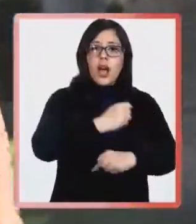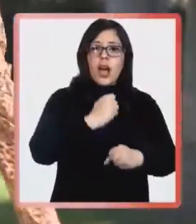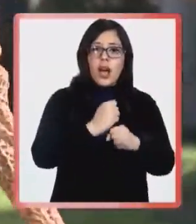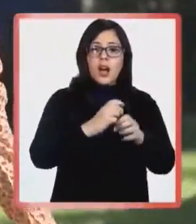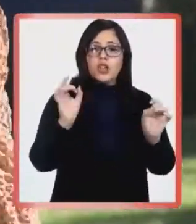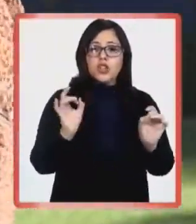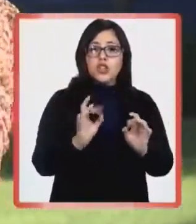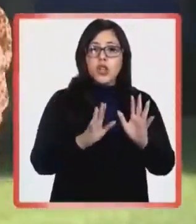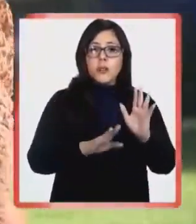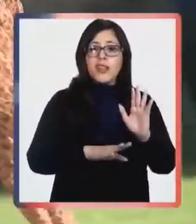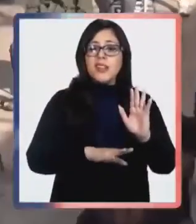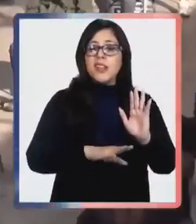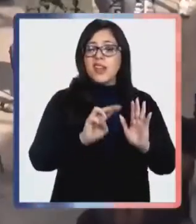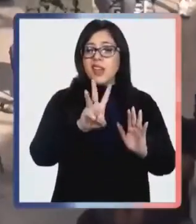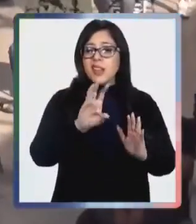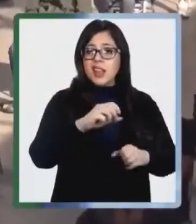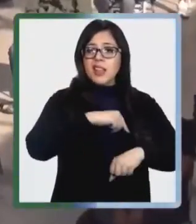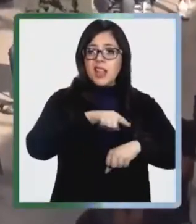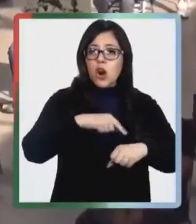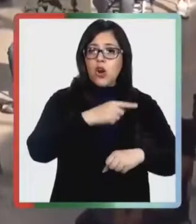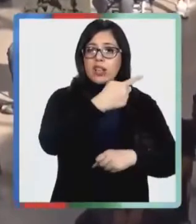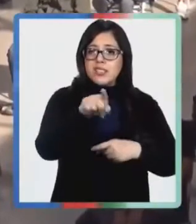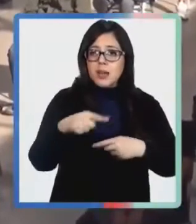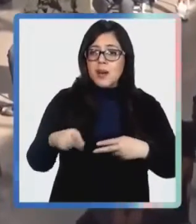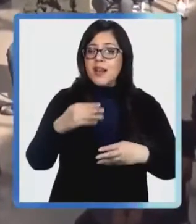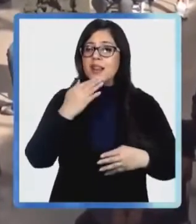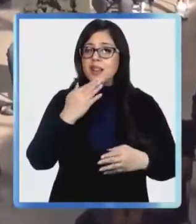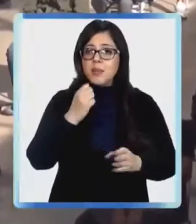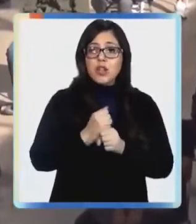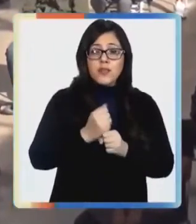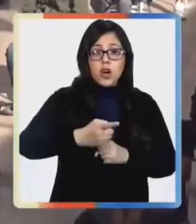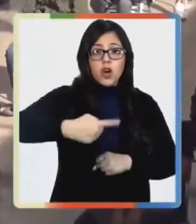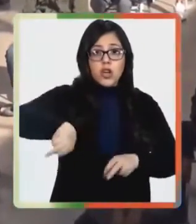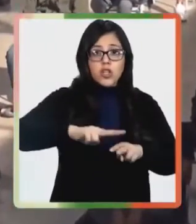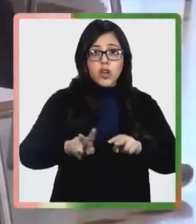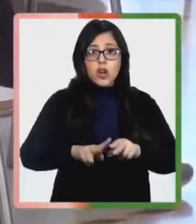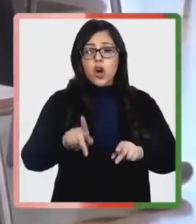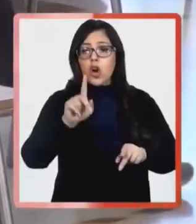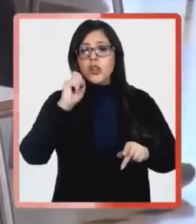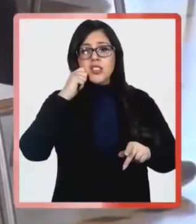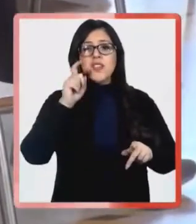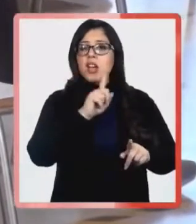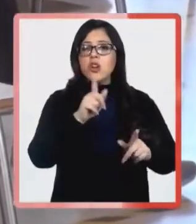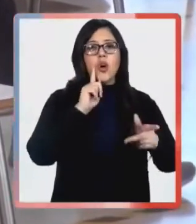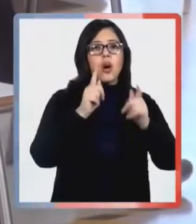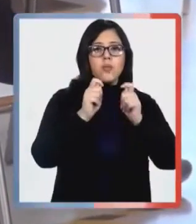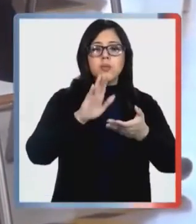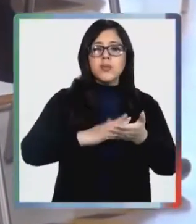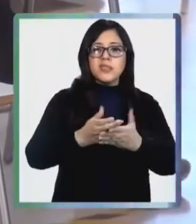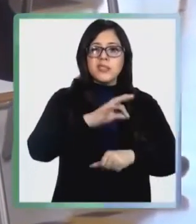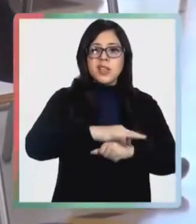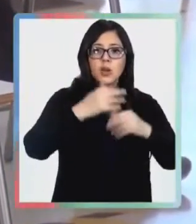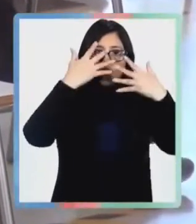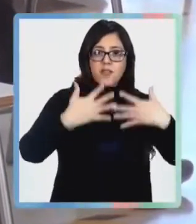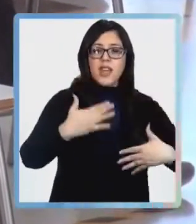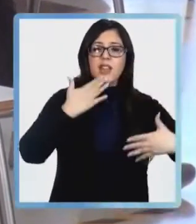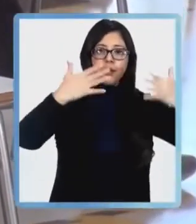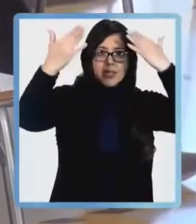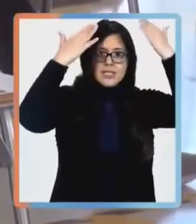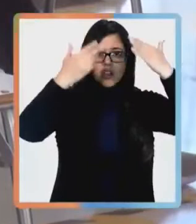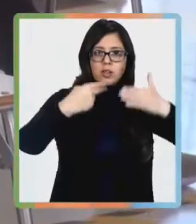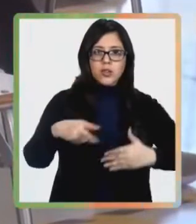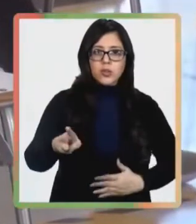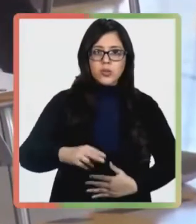que la jornada laboral no supere las 30 horas semanales y que las labores que realicen no pongan en riesgo su salud